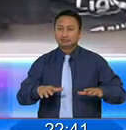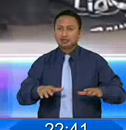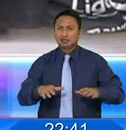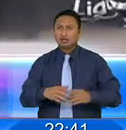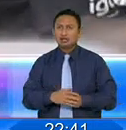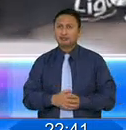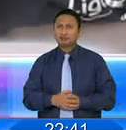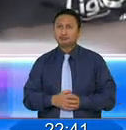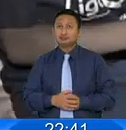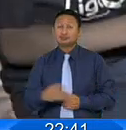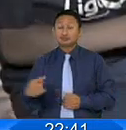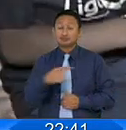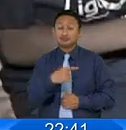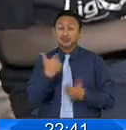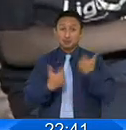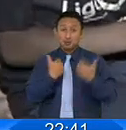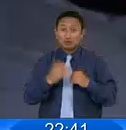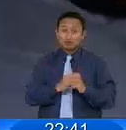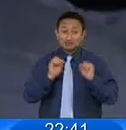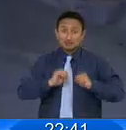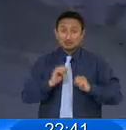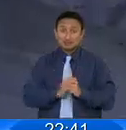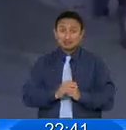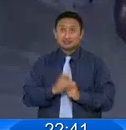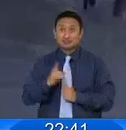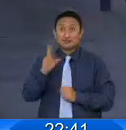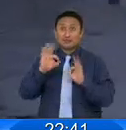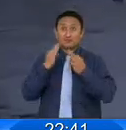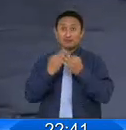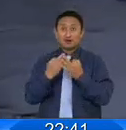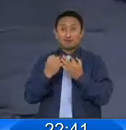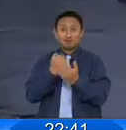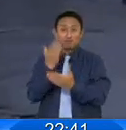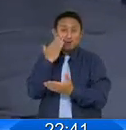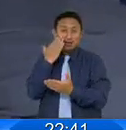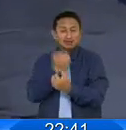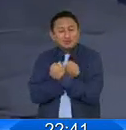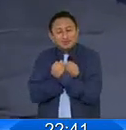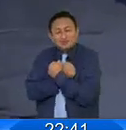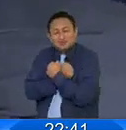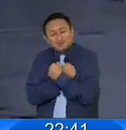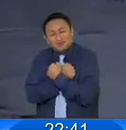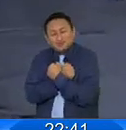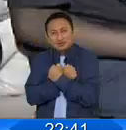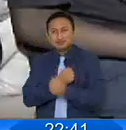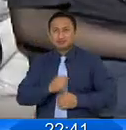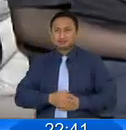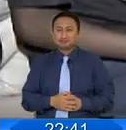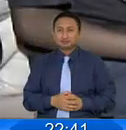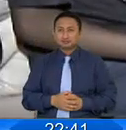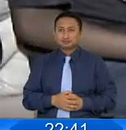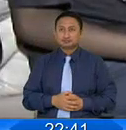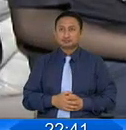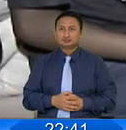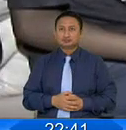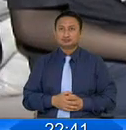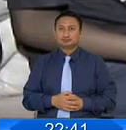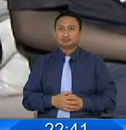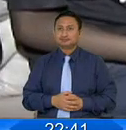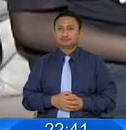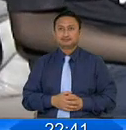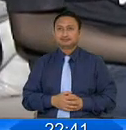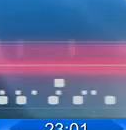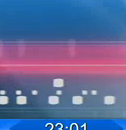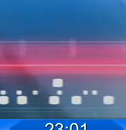nada goza de lo más importante, el amor de su mamá y el cariño de sus hermanos. Informó